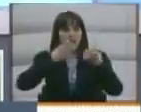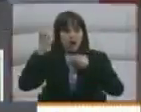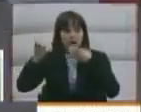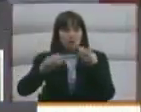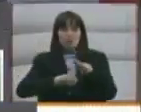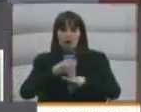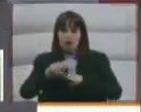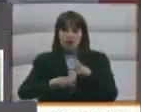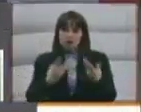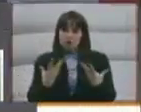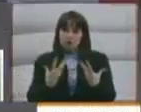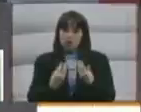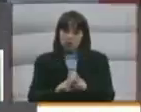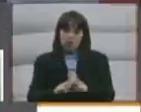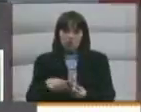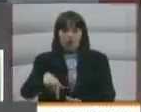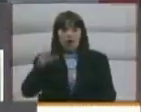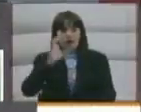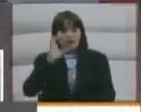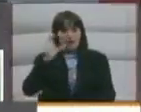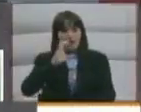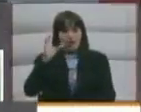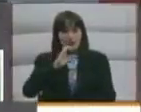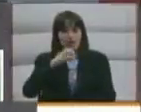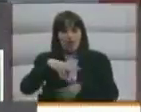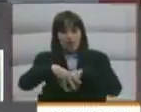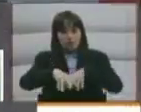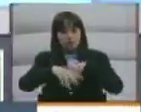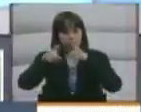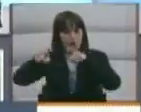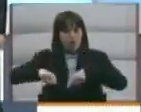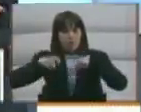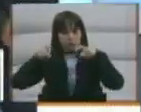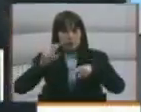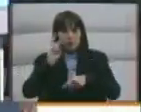en Caracas de estos campesinos, y así lo recogimos.